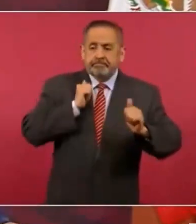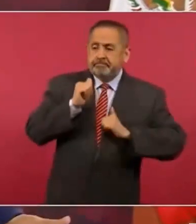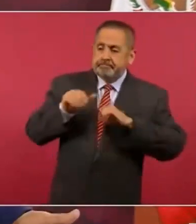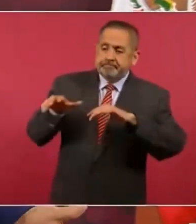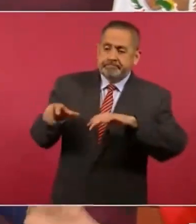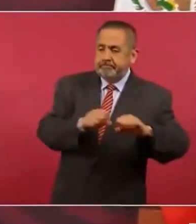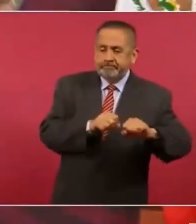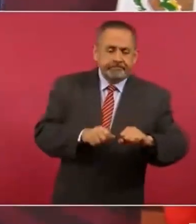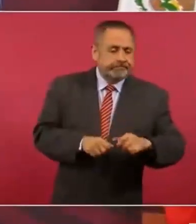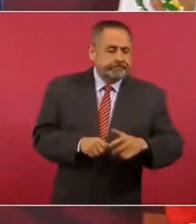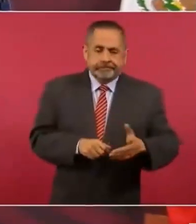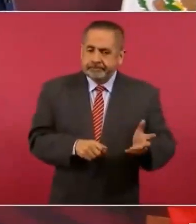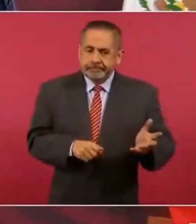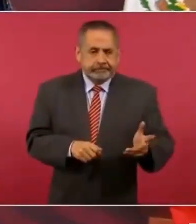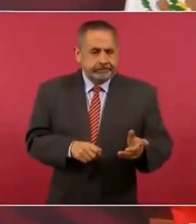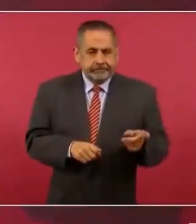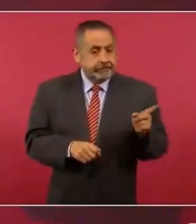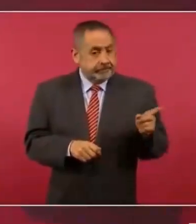Entonces, dejaron